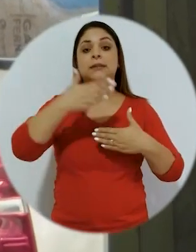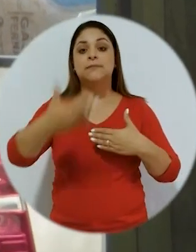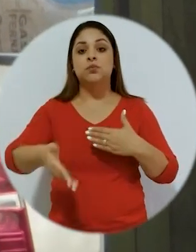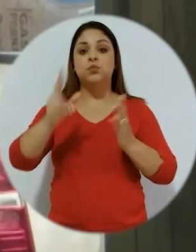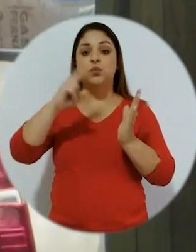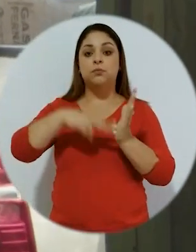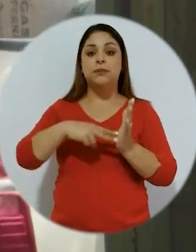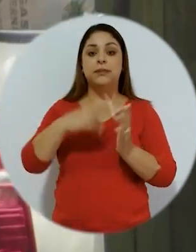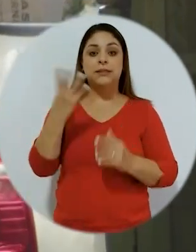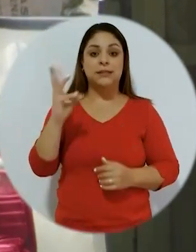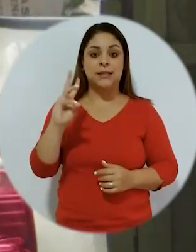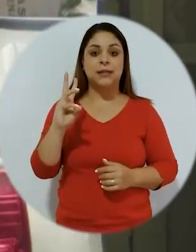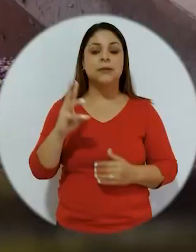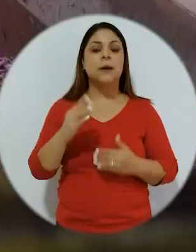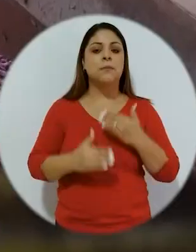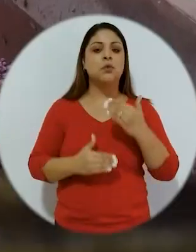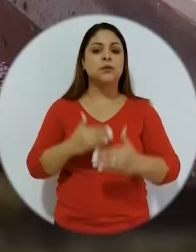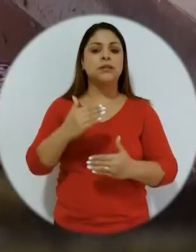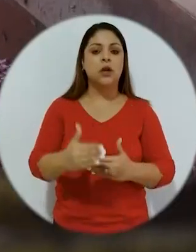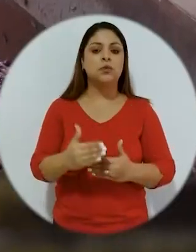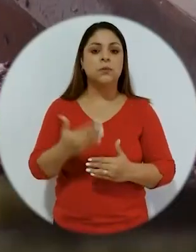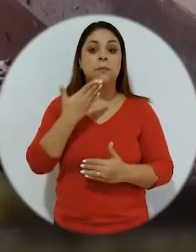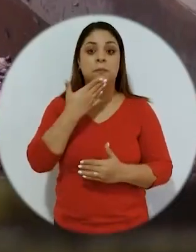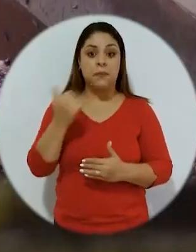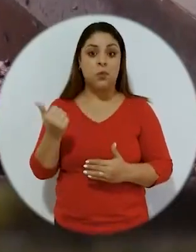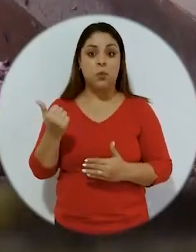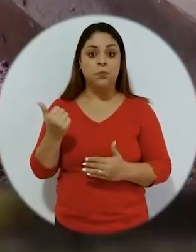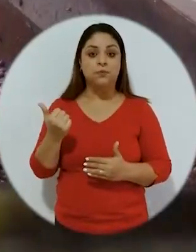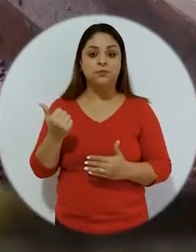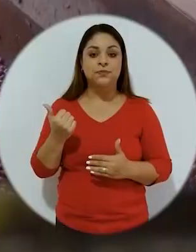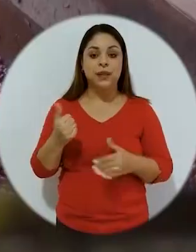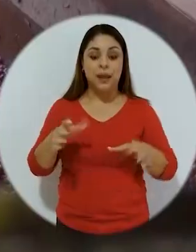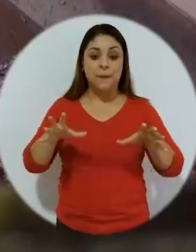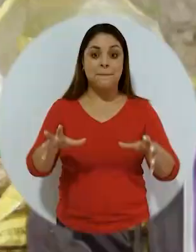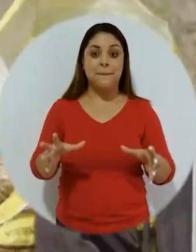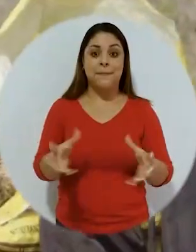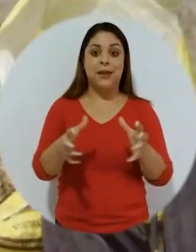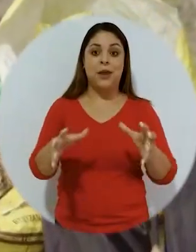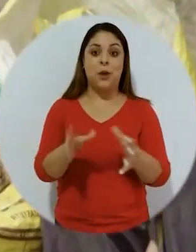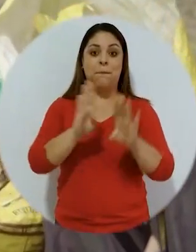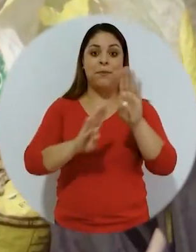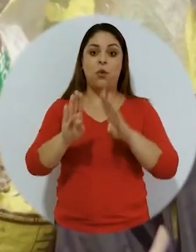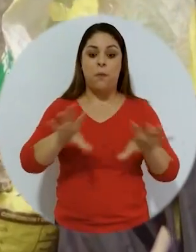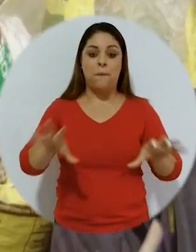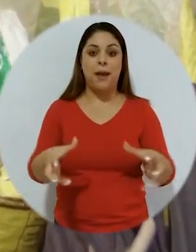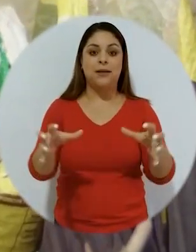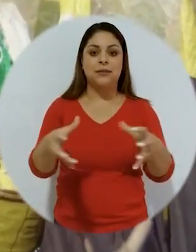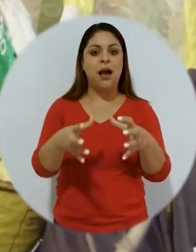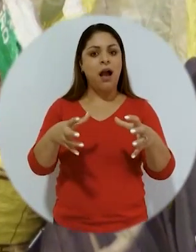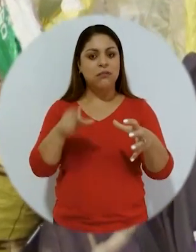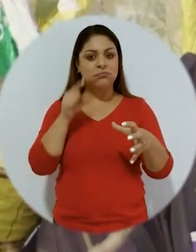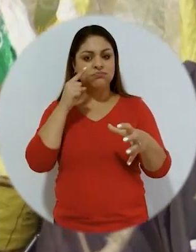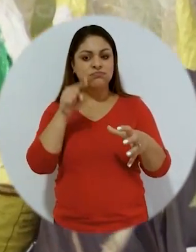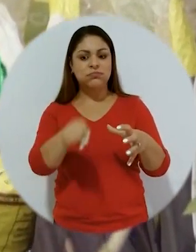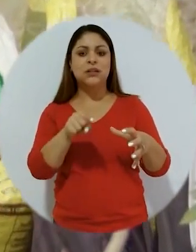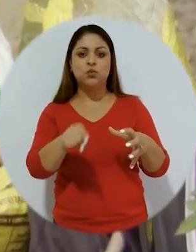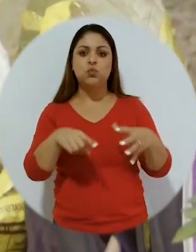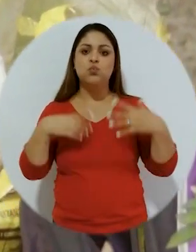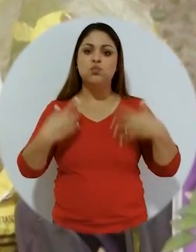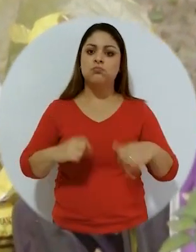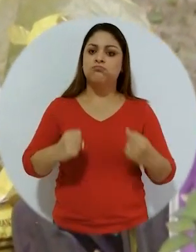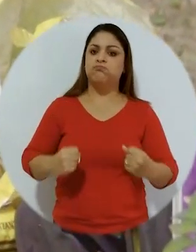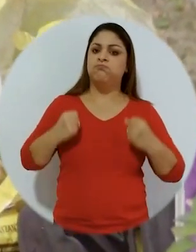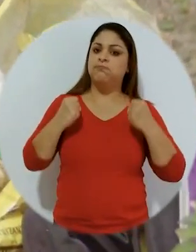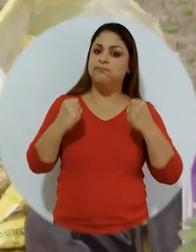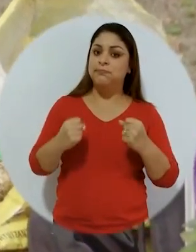estructurado, donde empezamos a caracterizar esa biomasa que nosotros teníamos y empezamos a ver el potencial que tenía. Entonces, concentrándonos